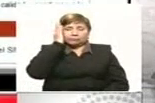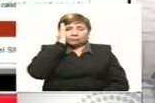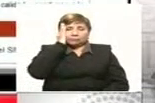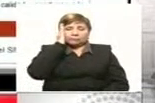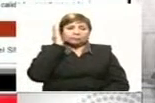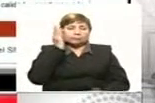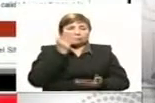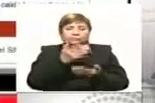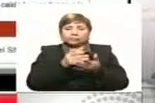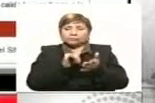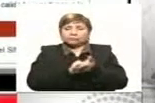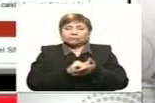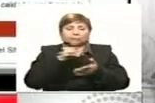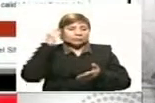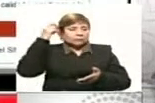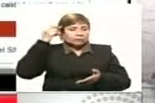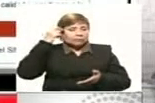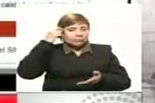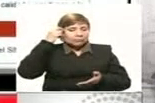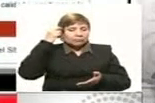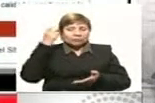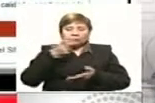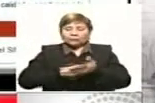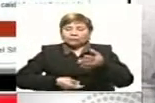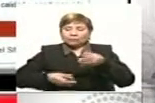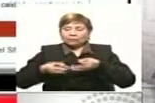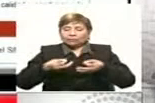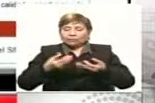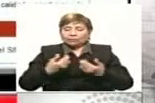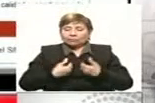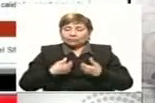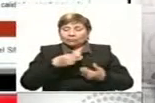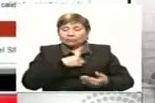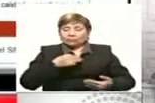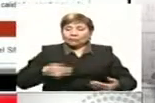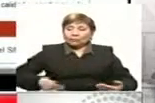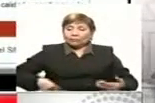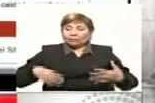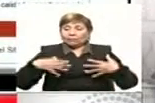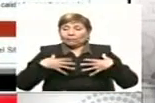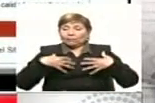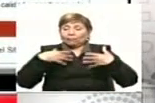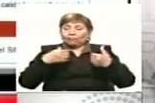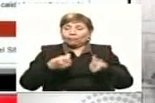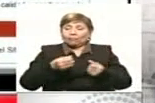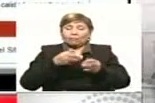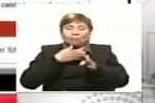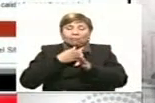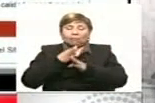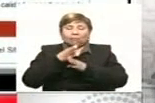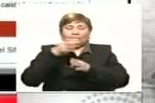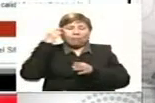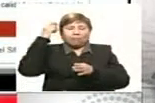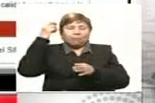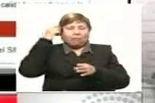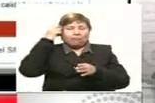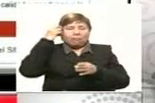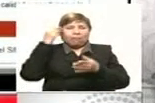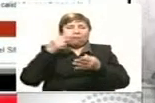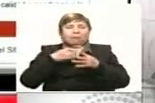la política presupuestal del Ministerio de Salud se alinea con la política